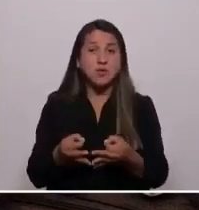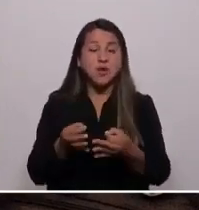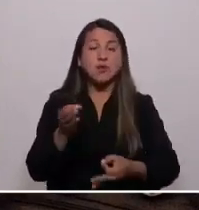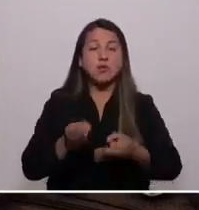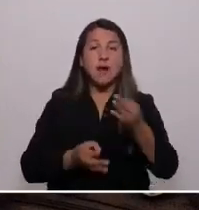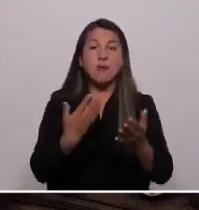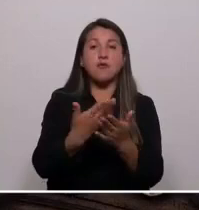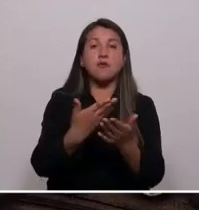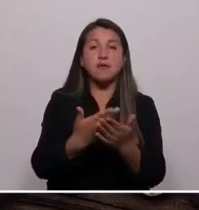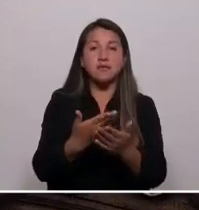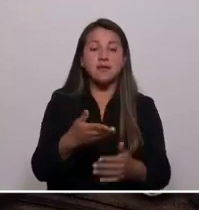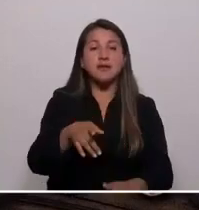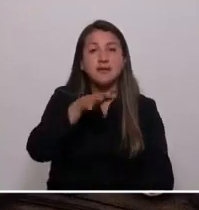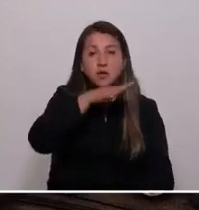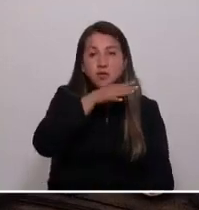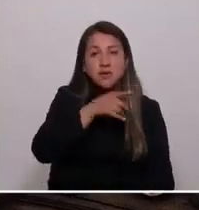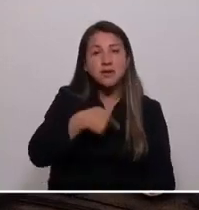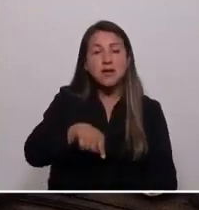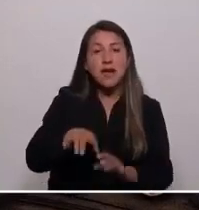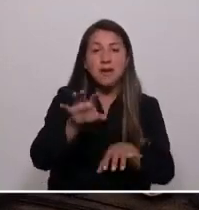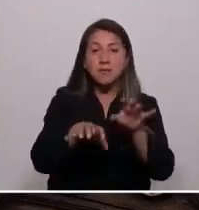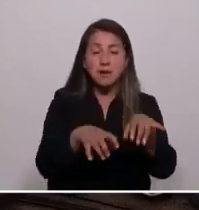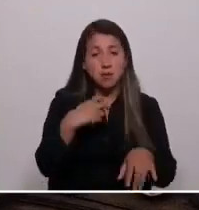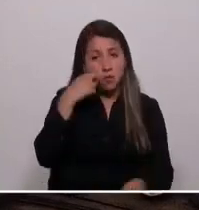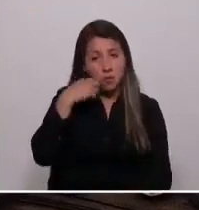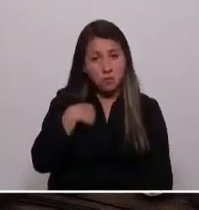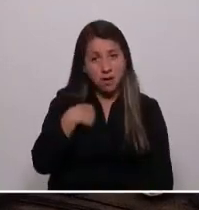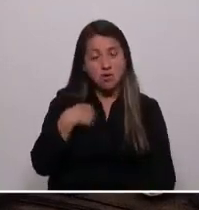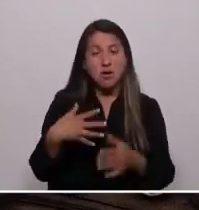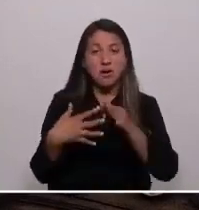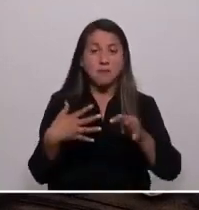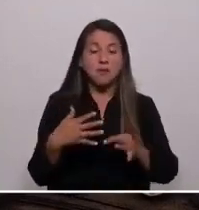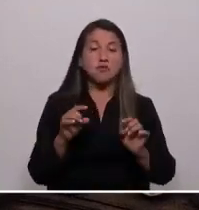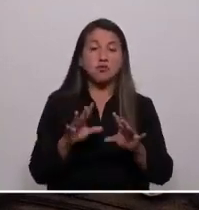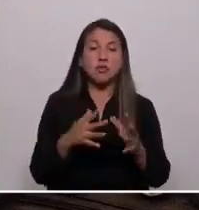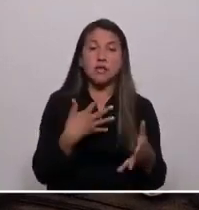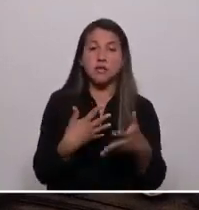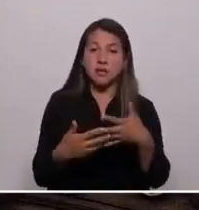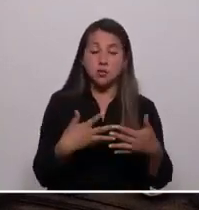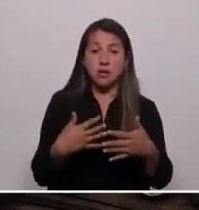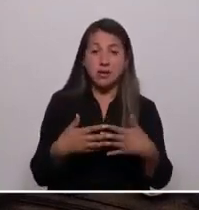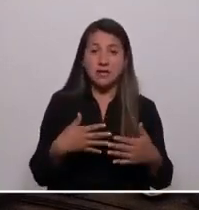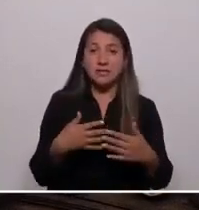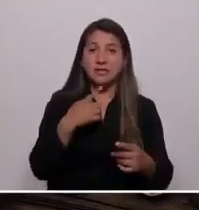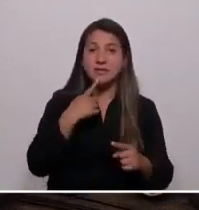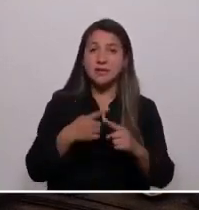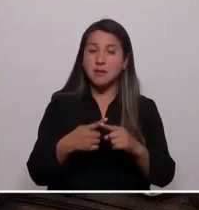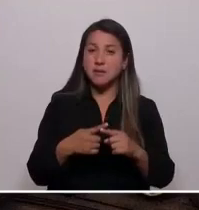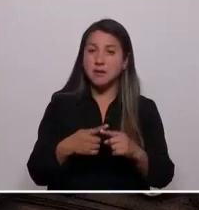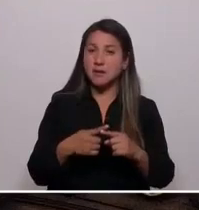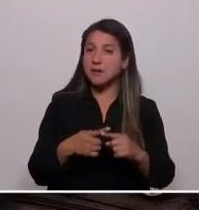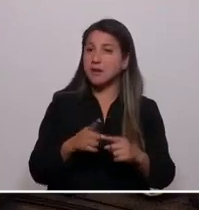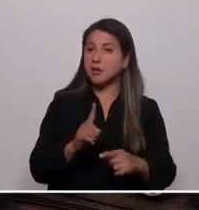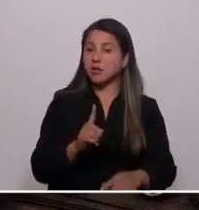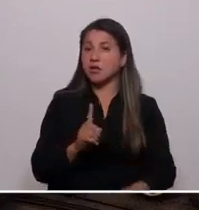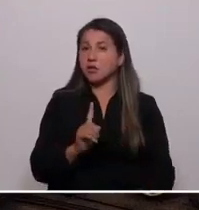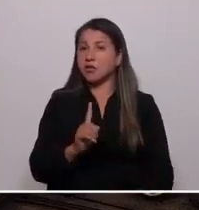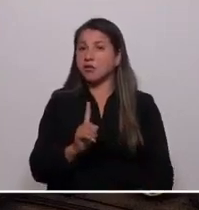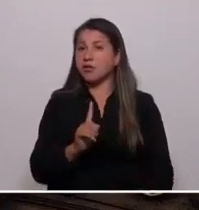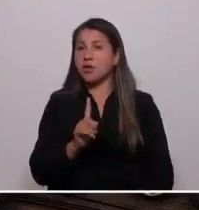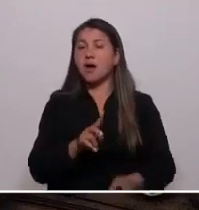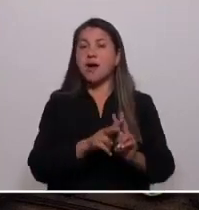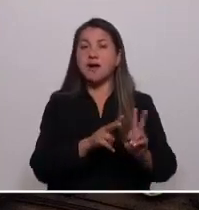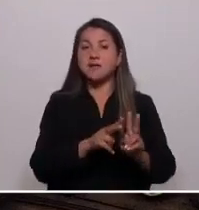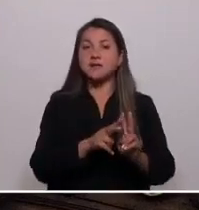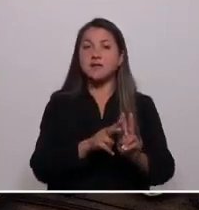aprovechamiento utilitarista de los animales humanos y de los elementos de la naturaleza más llamados recursos no titubeó en someterlos al